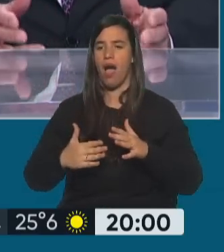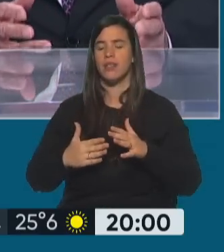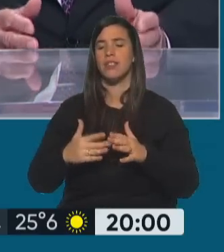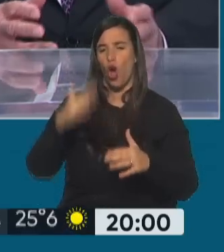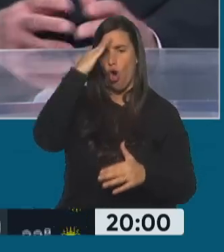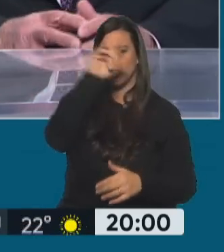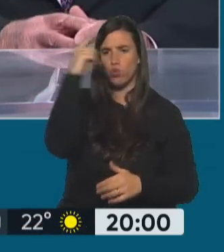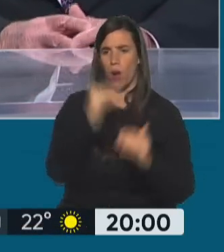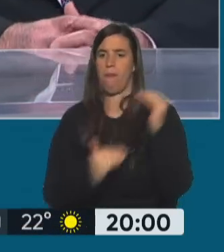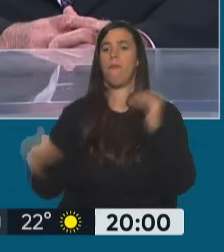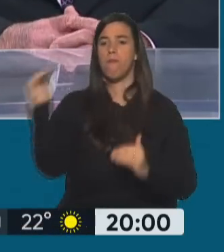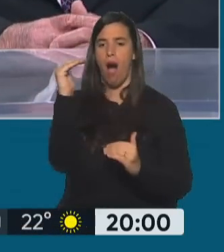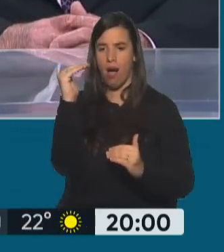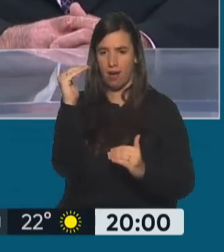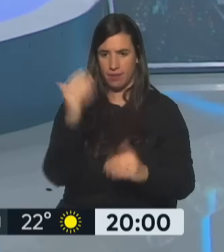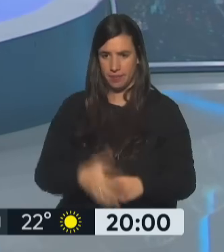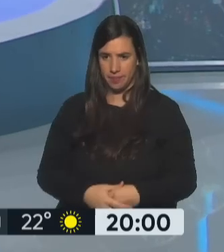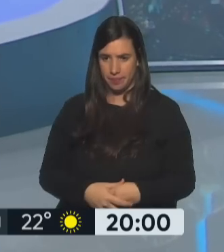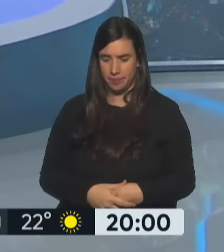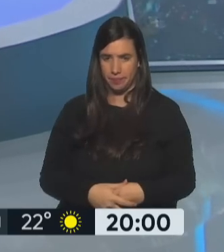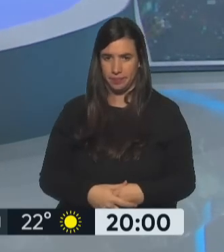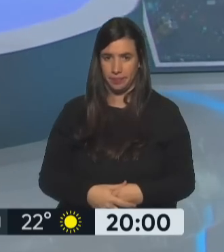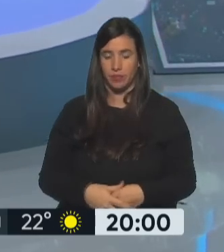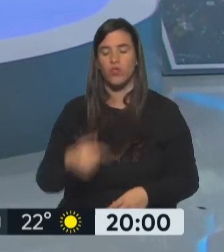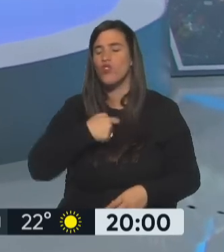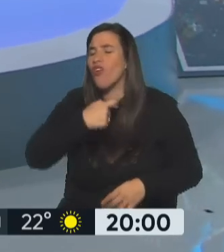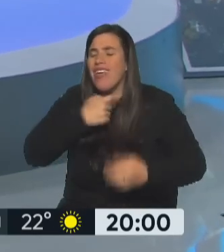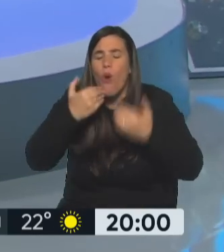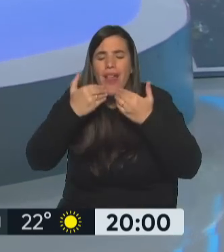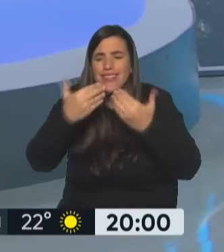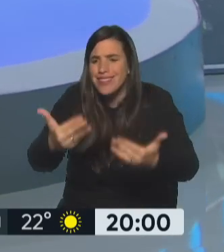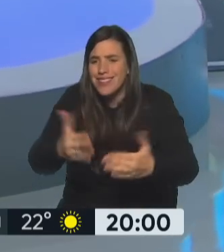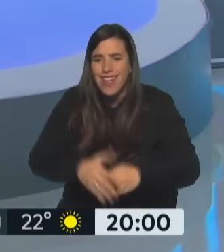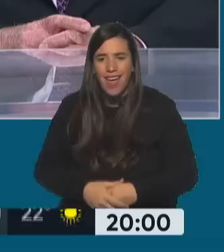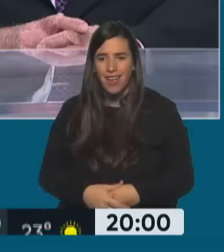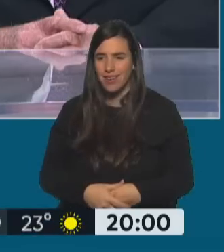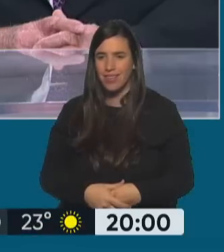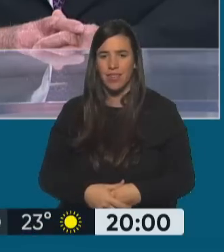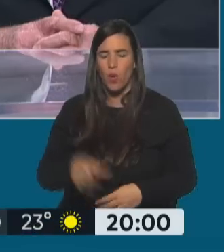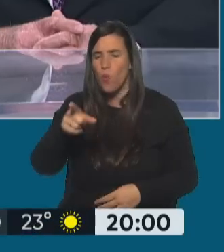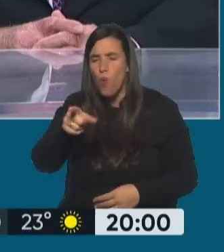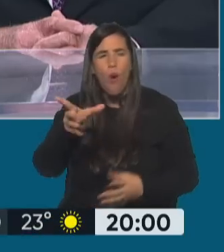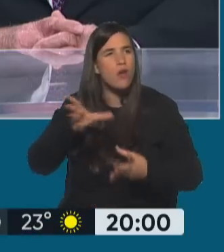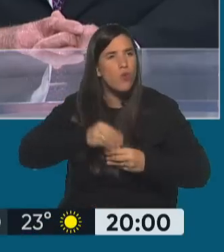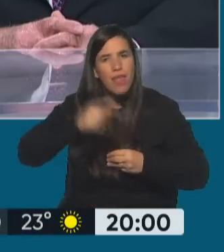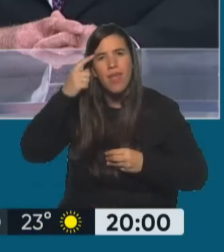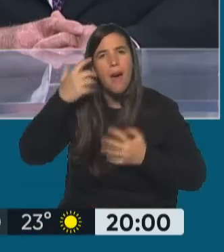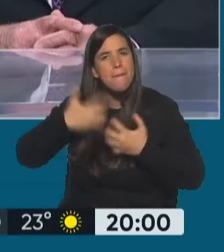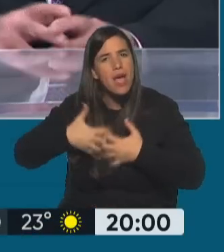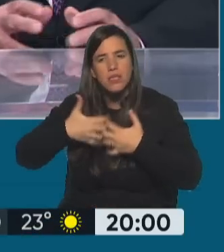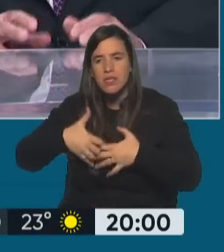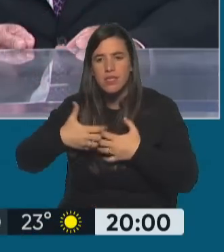y los otros poderes del gobierno. Quiero agradecerte enormemente, enormemente. Nos ayudaste a pensar una vez